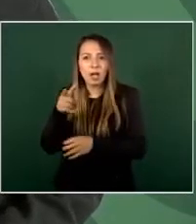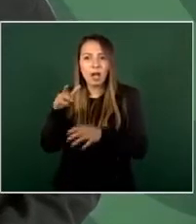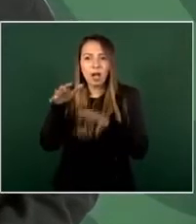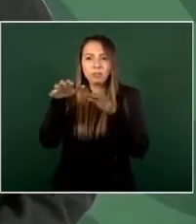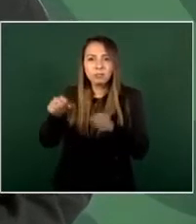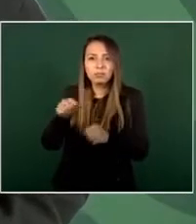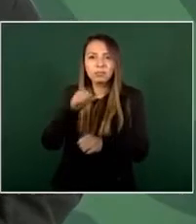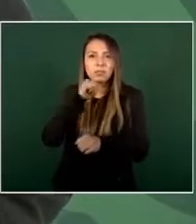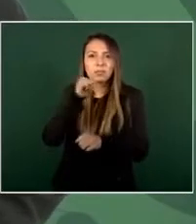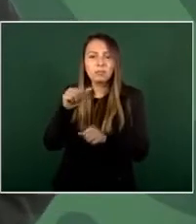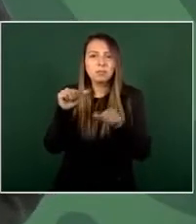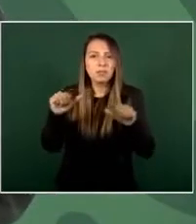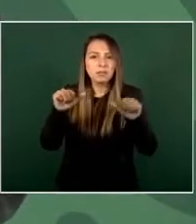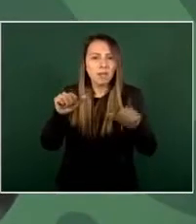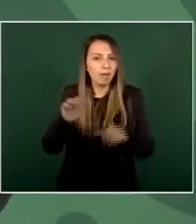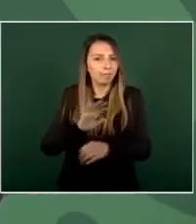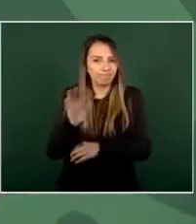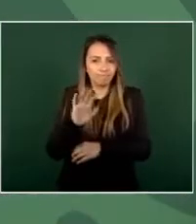no